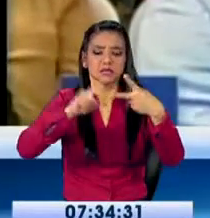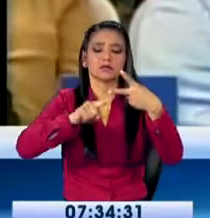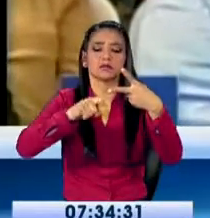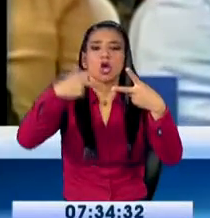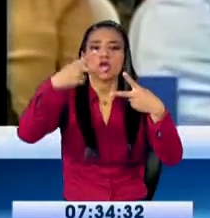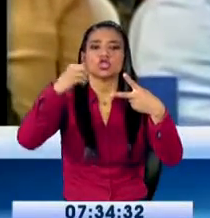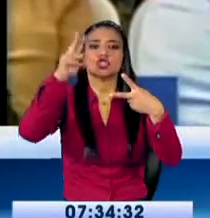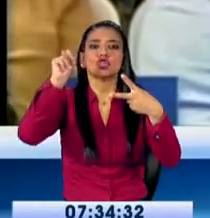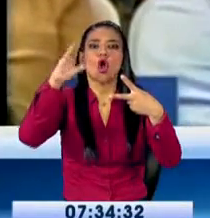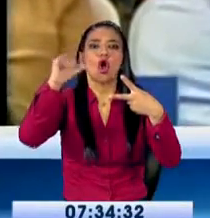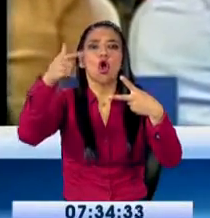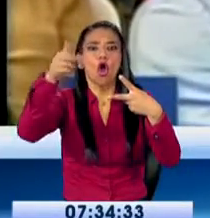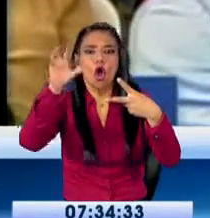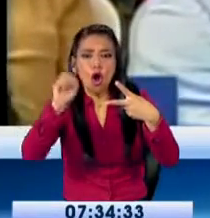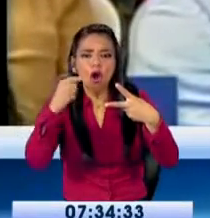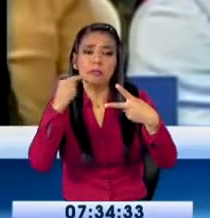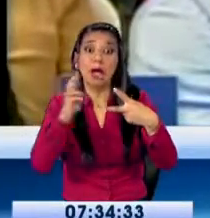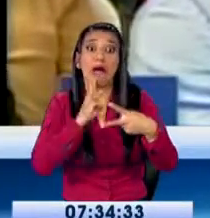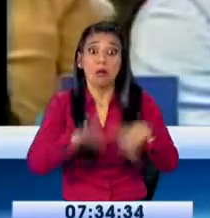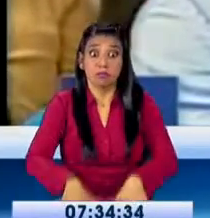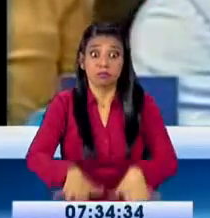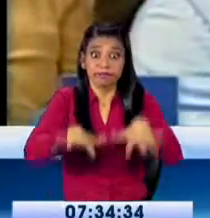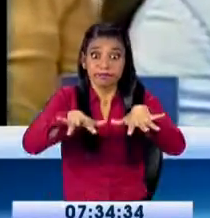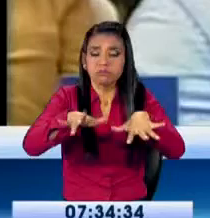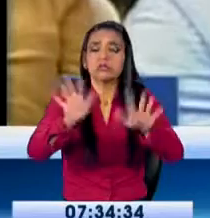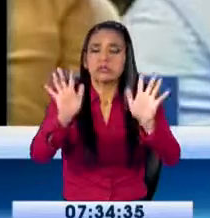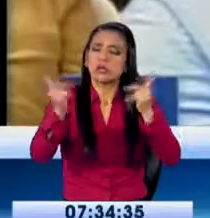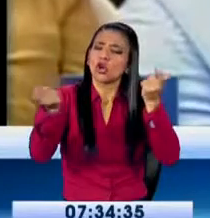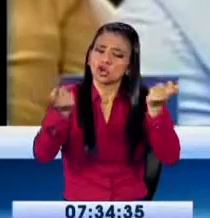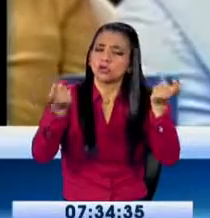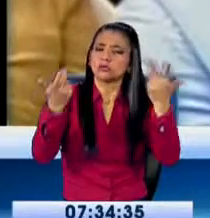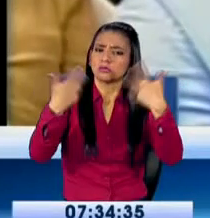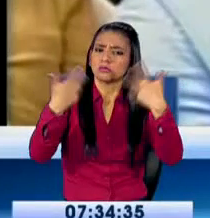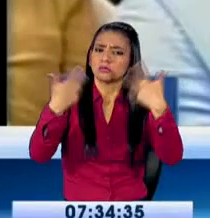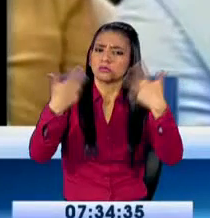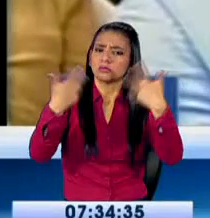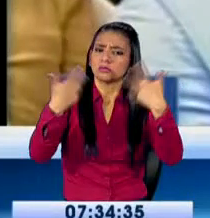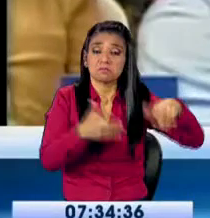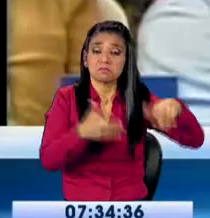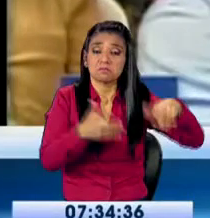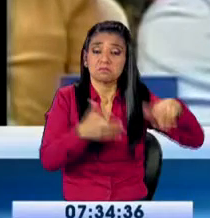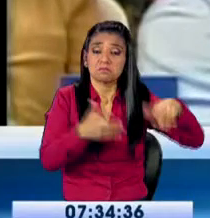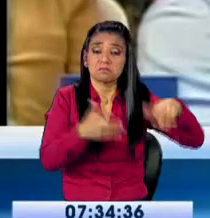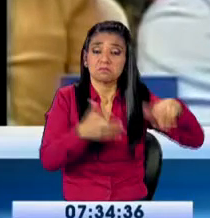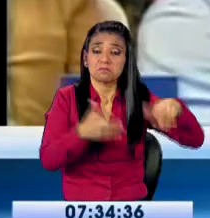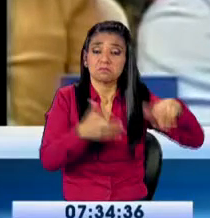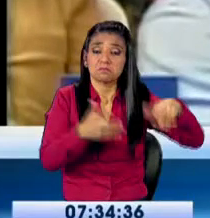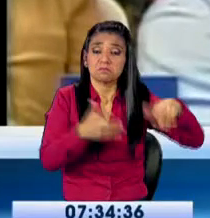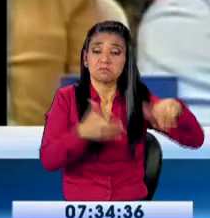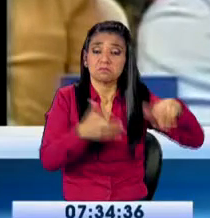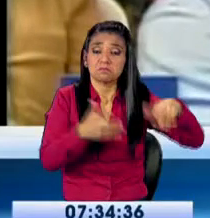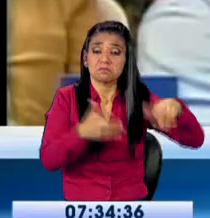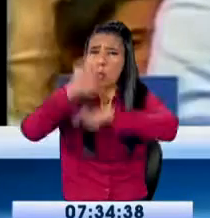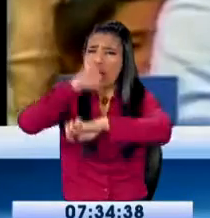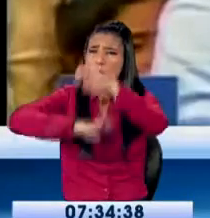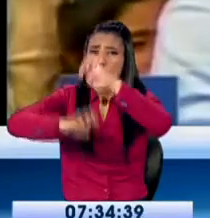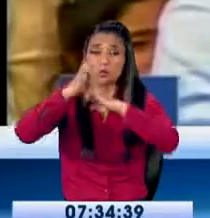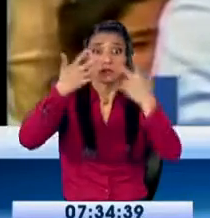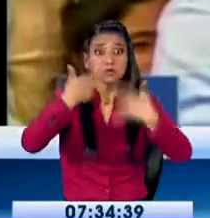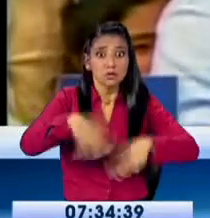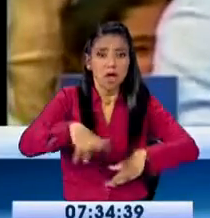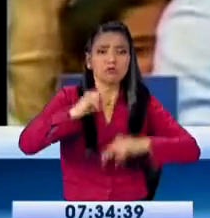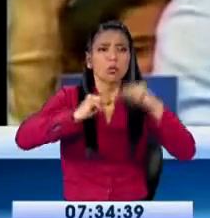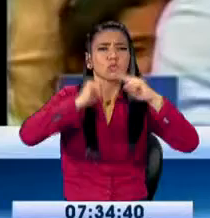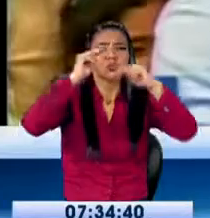para el control de inundaciones. Pero también es importante recalcar que hemos hecho una evaluación a nivel nacional de toda la infraestructura ya construida, ha